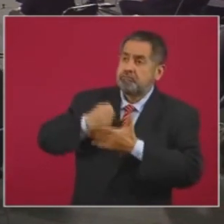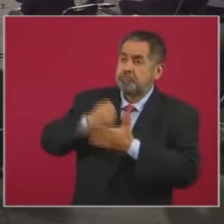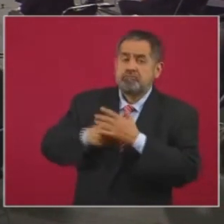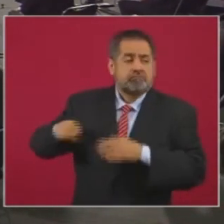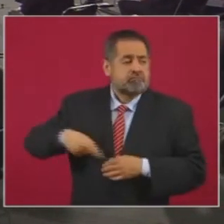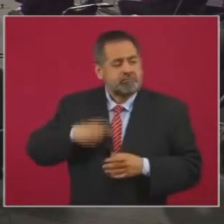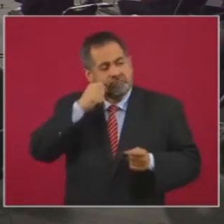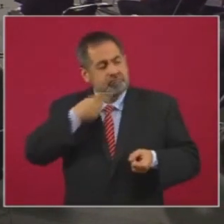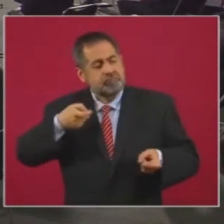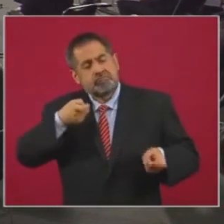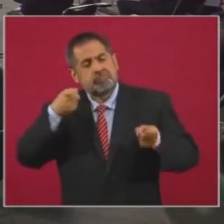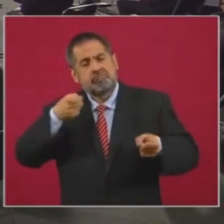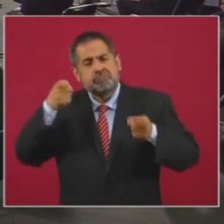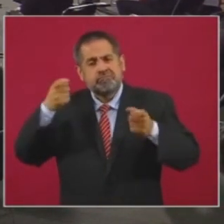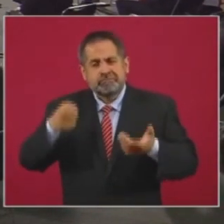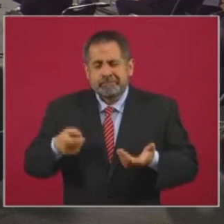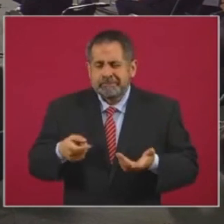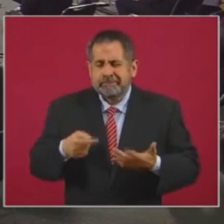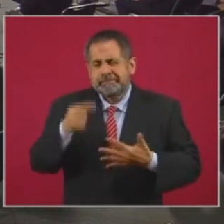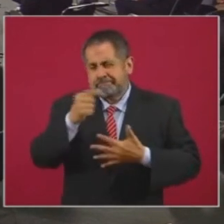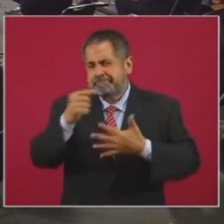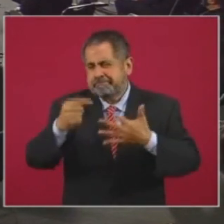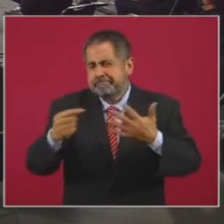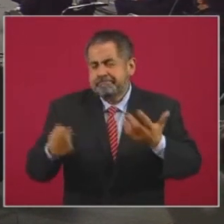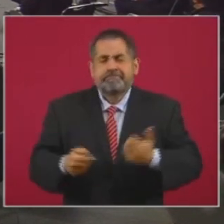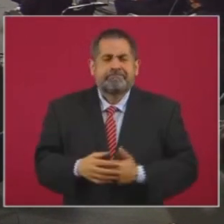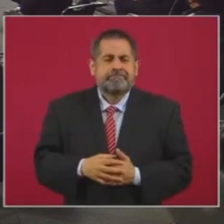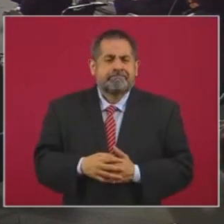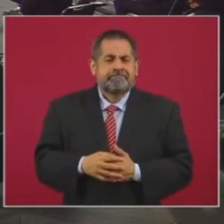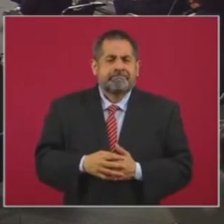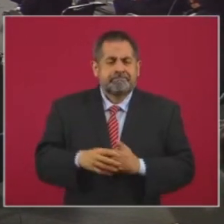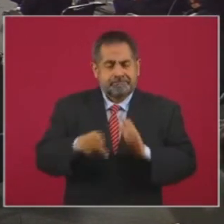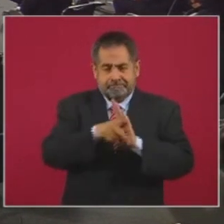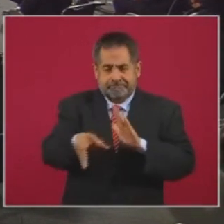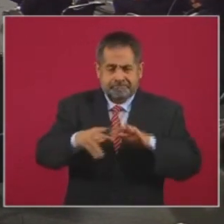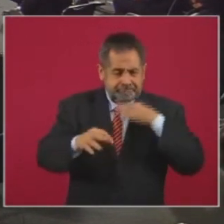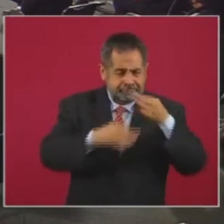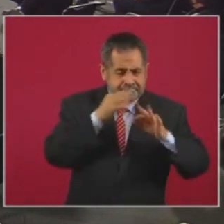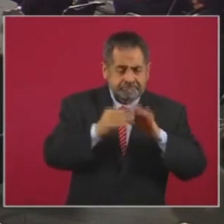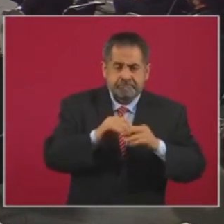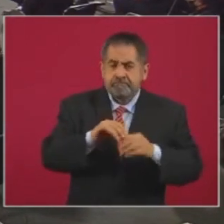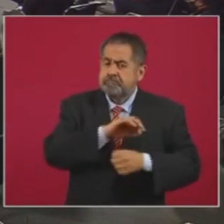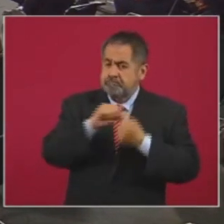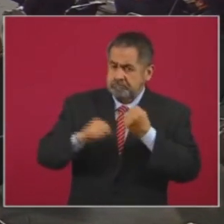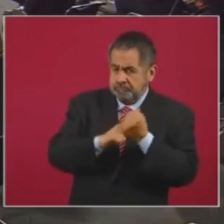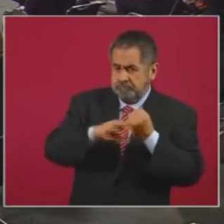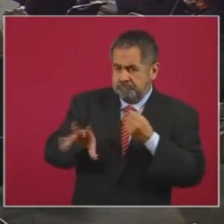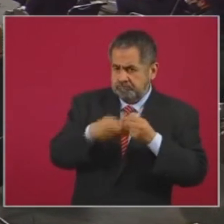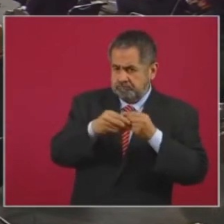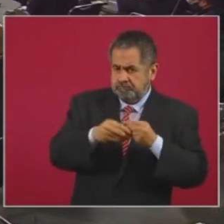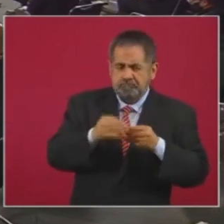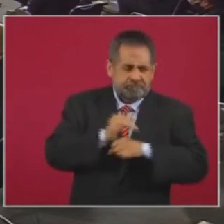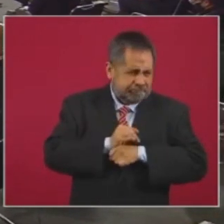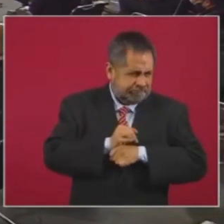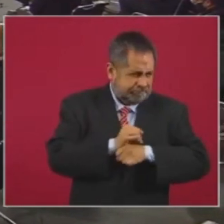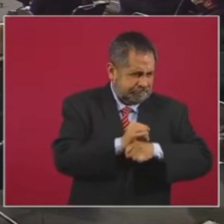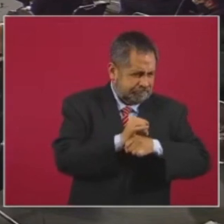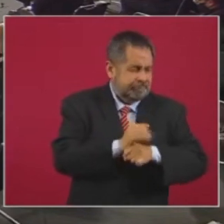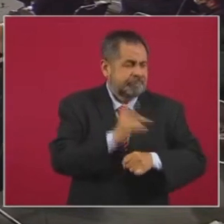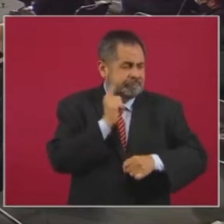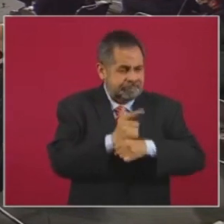noviembre, solo por citar algunos casos. Cada una de las notas publicadas está respaldada por un profundo trabajo de